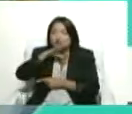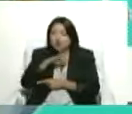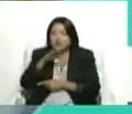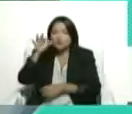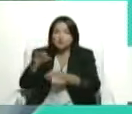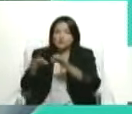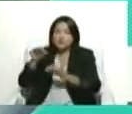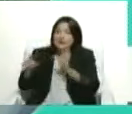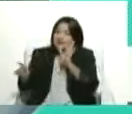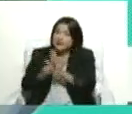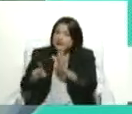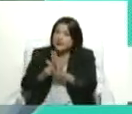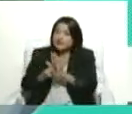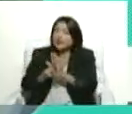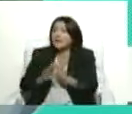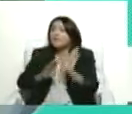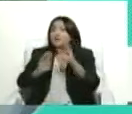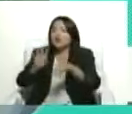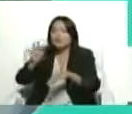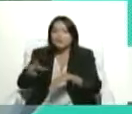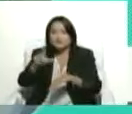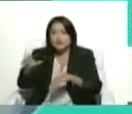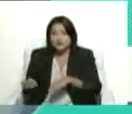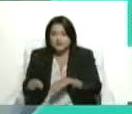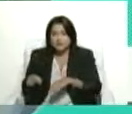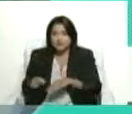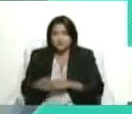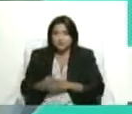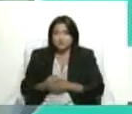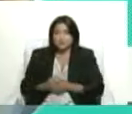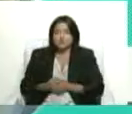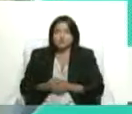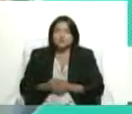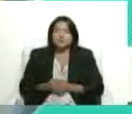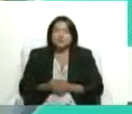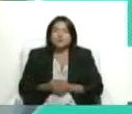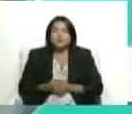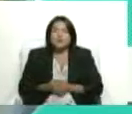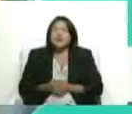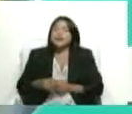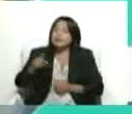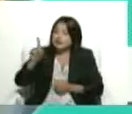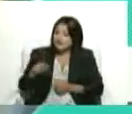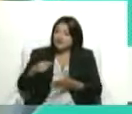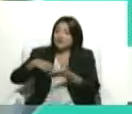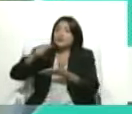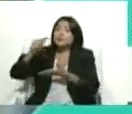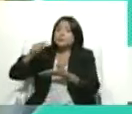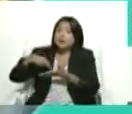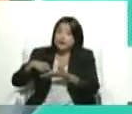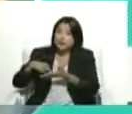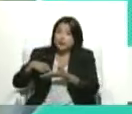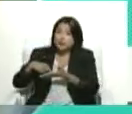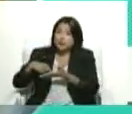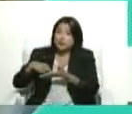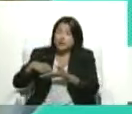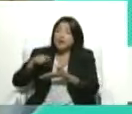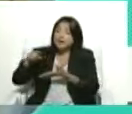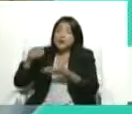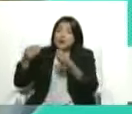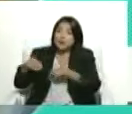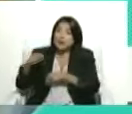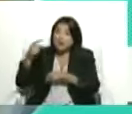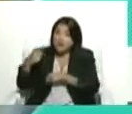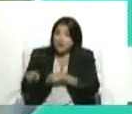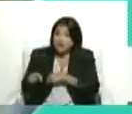jurídica de salir a defender el territorio venezolano. Pero además lo firmaron, es parte de los acuerdos, de los